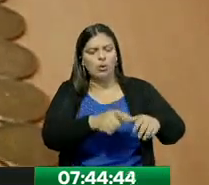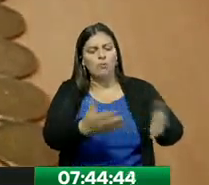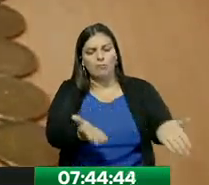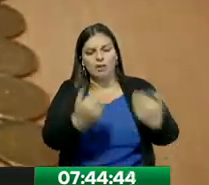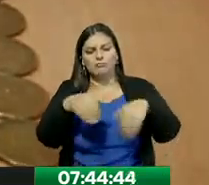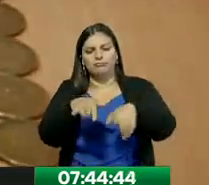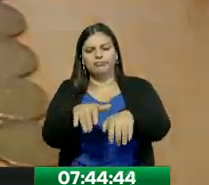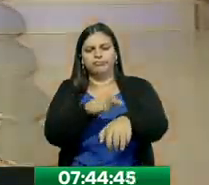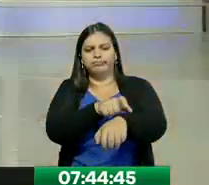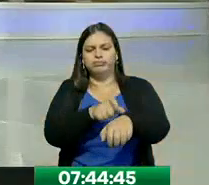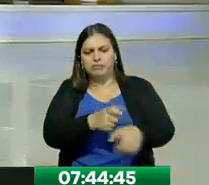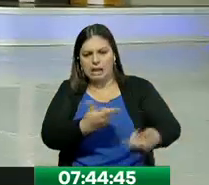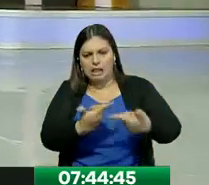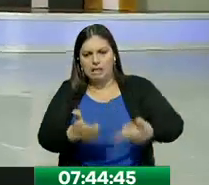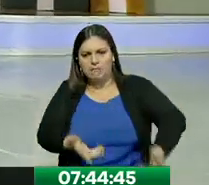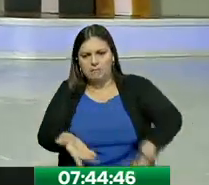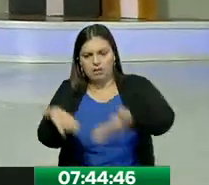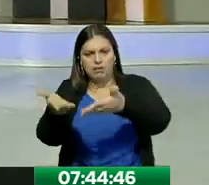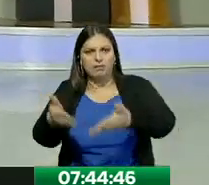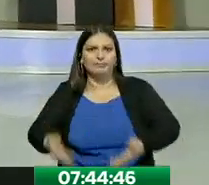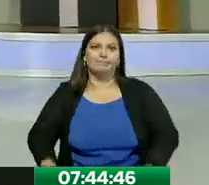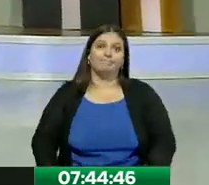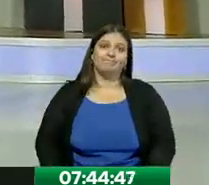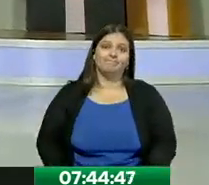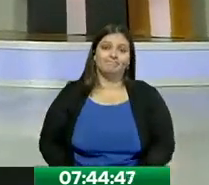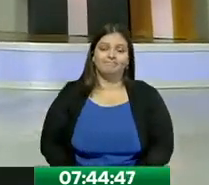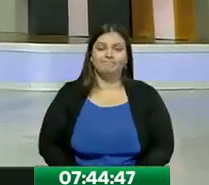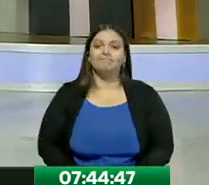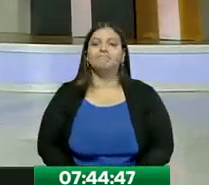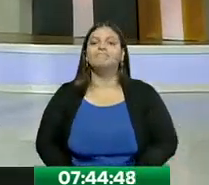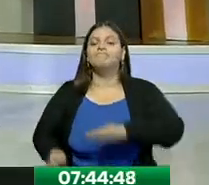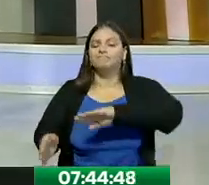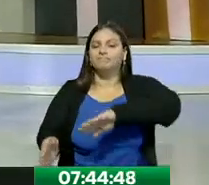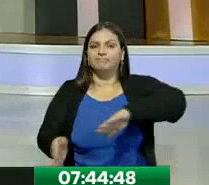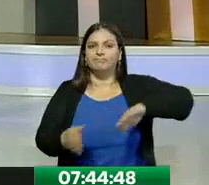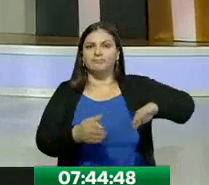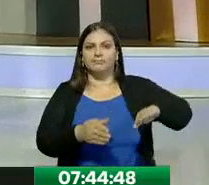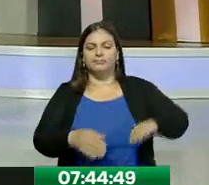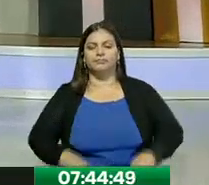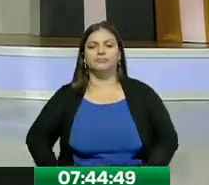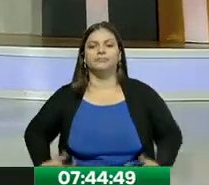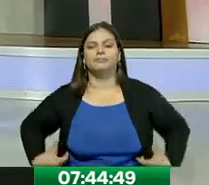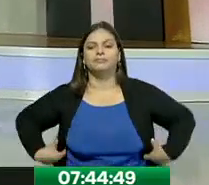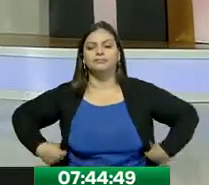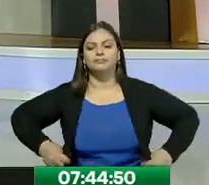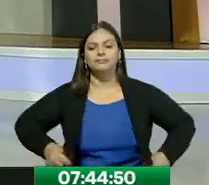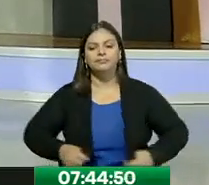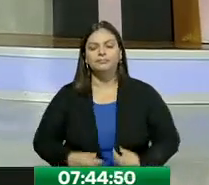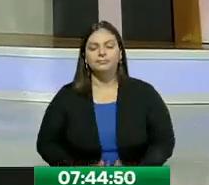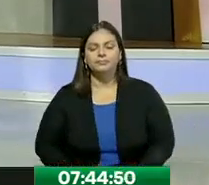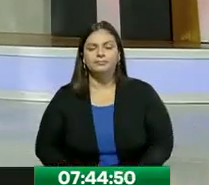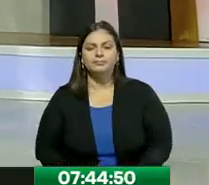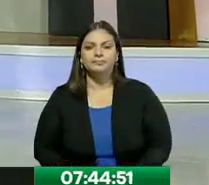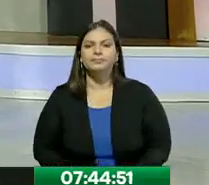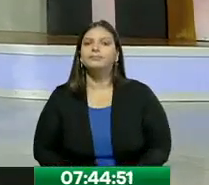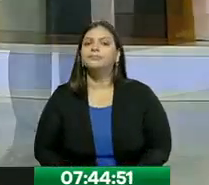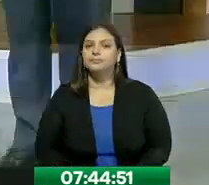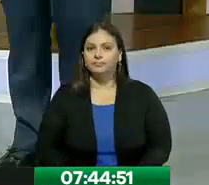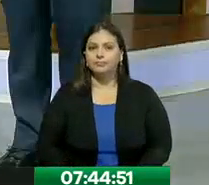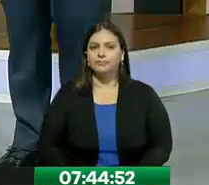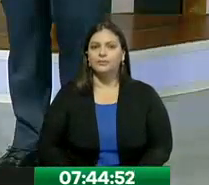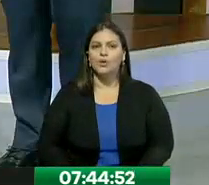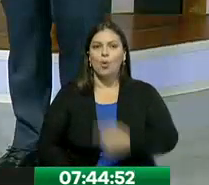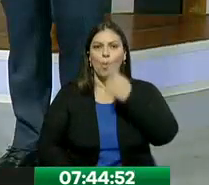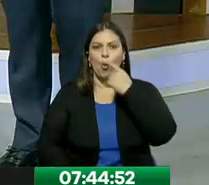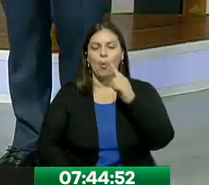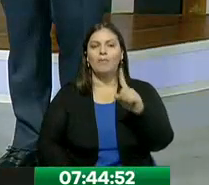Pisa. Cambiando de tema, atención, señoras y señores, porque asesinan con dos puñaladas a un hombre por